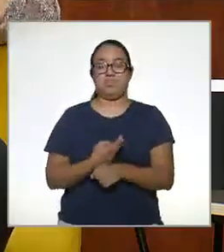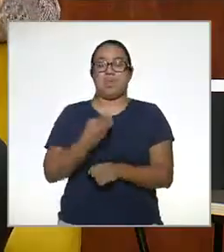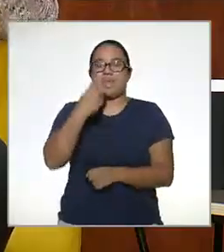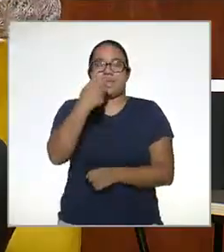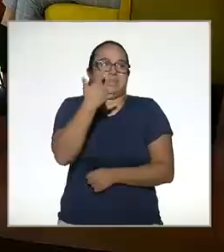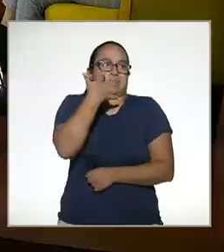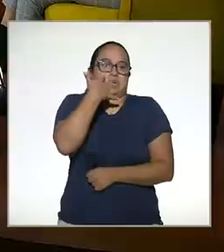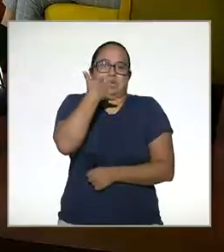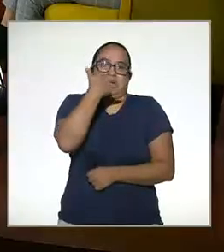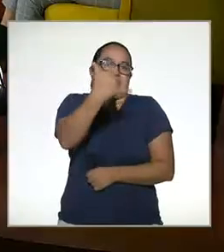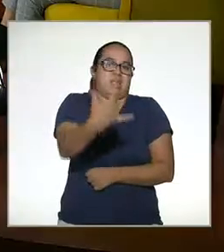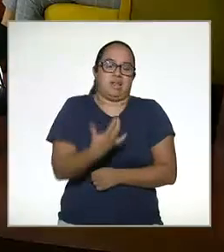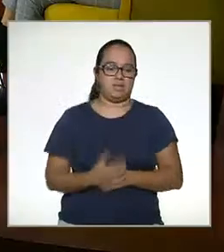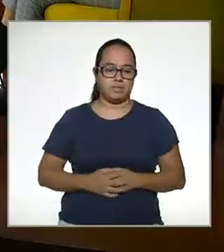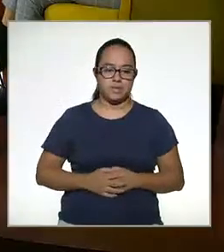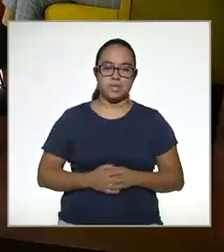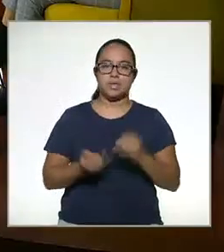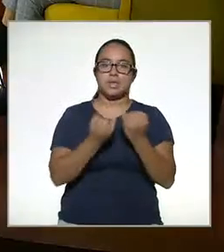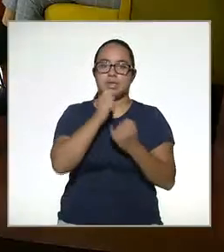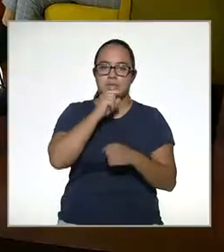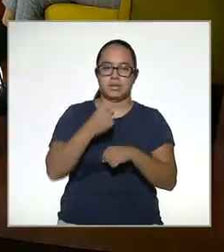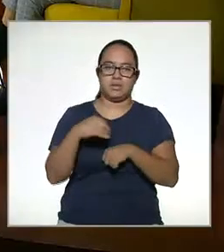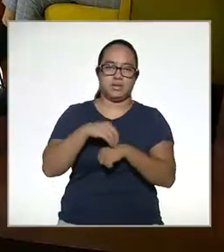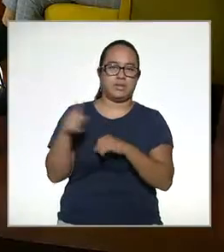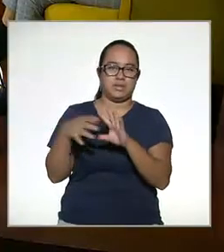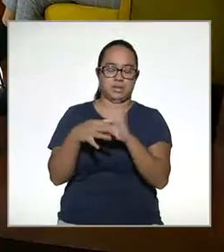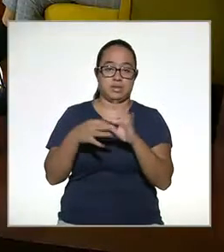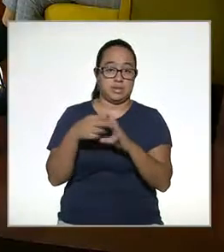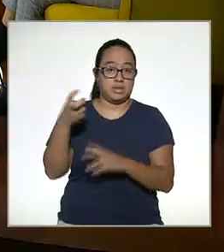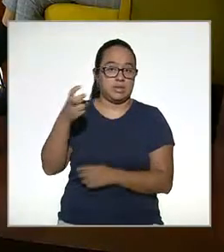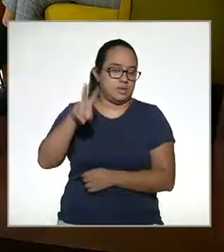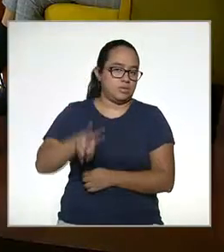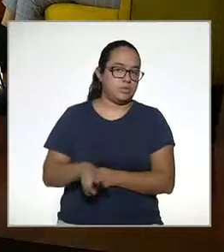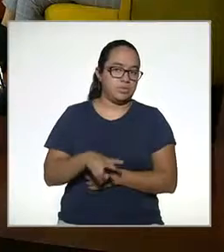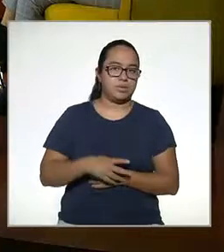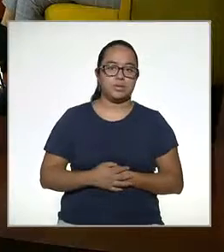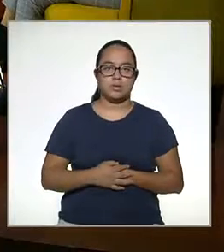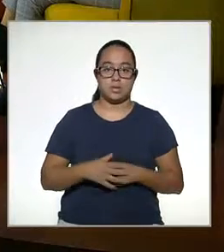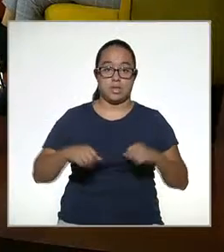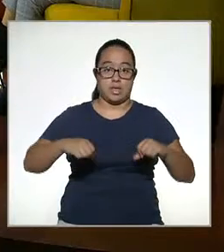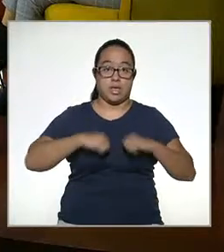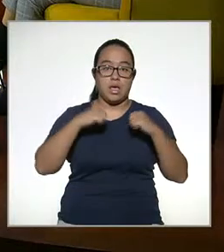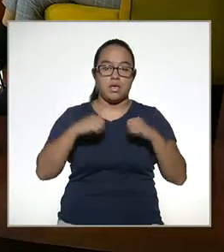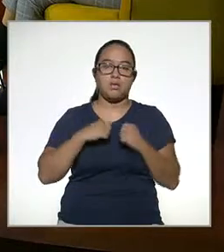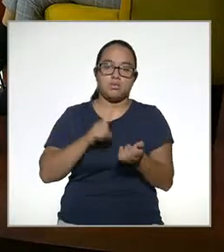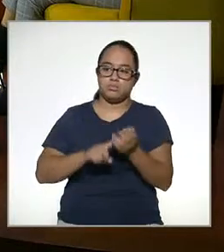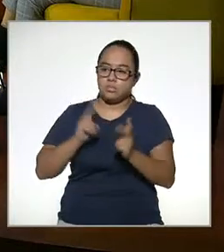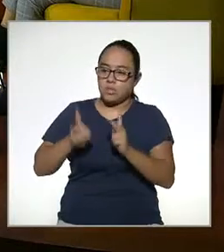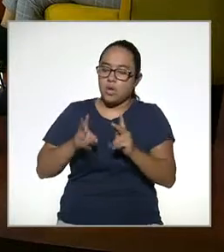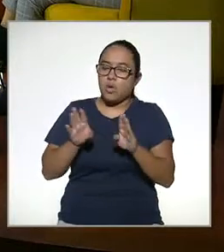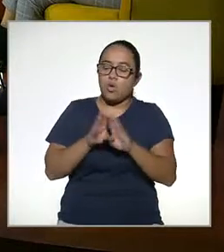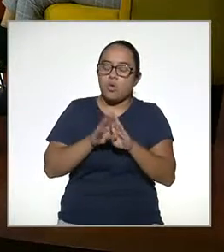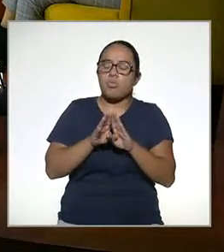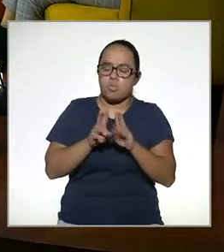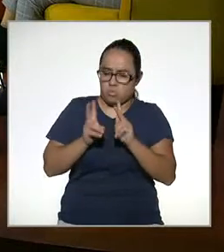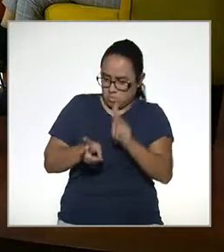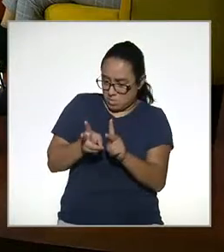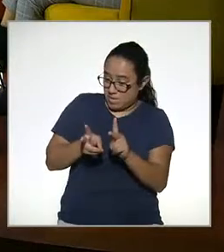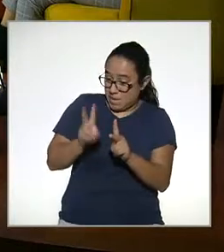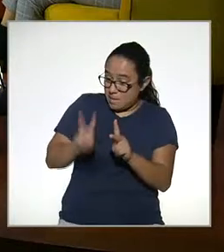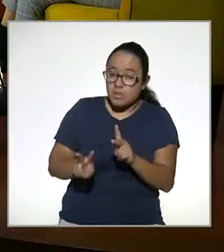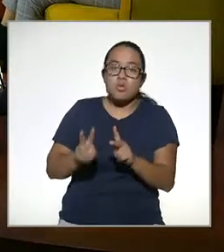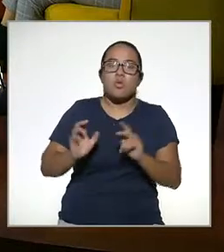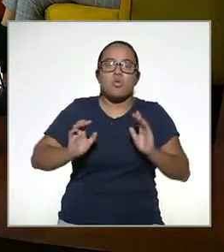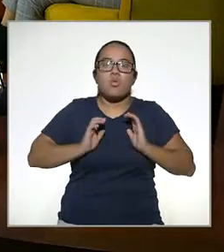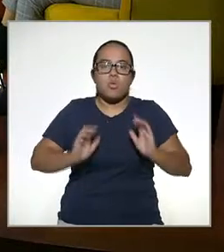que suceda. diría, justo agregando, ¿no? Lo que ella dice es muy cierto, ¿no? O sea, el adolescente está hablando con el cuerpo, está pegando a la pared.